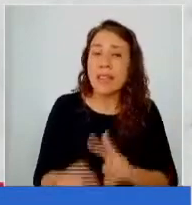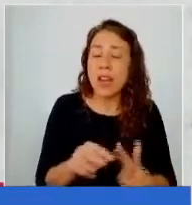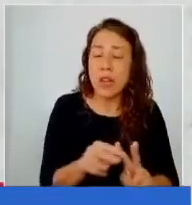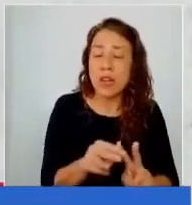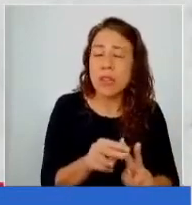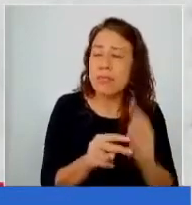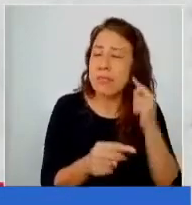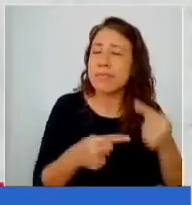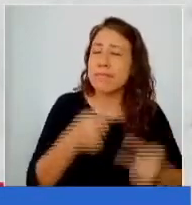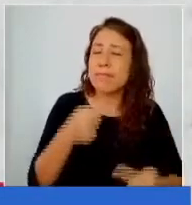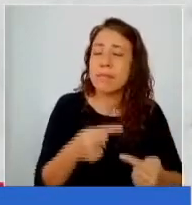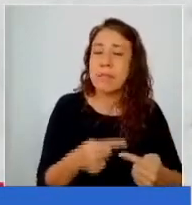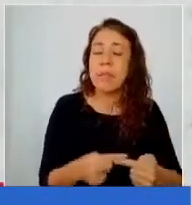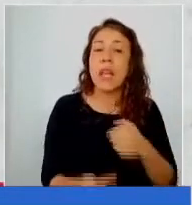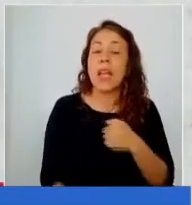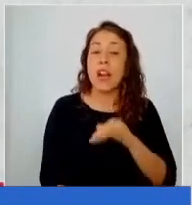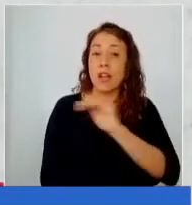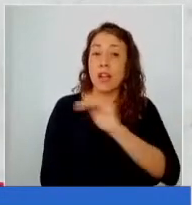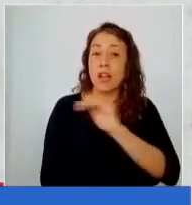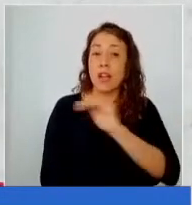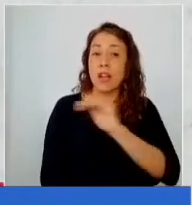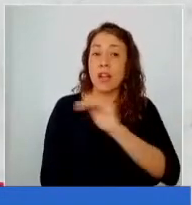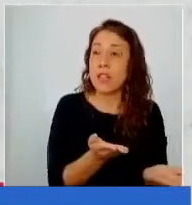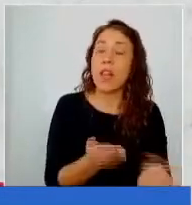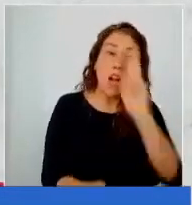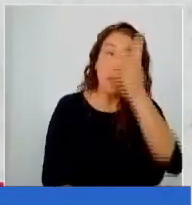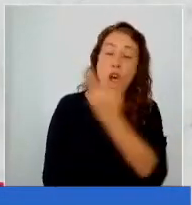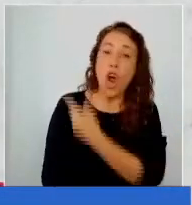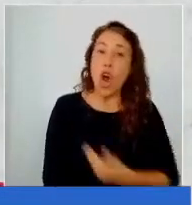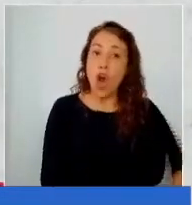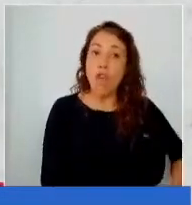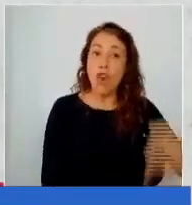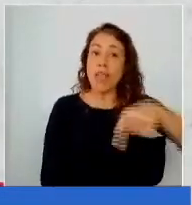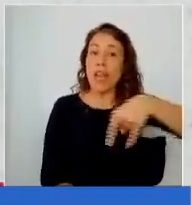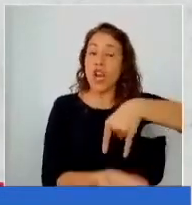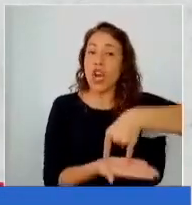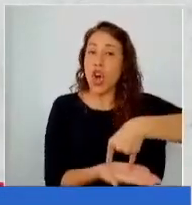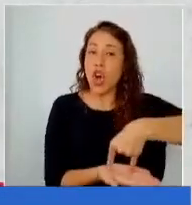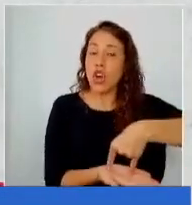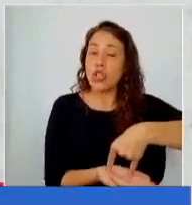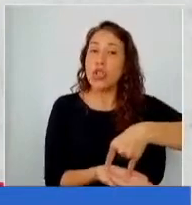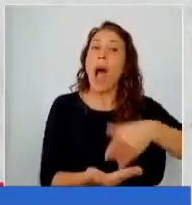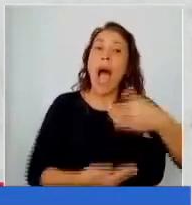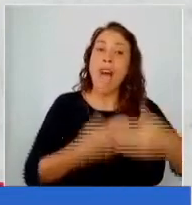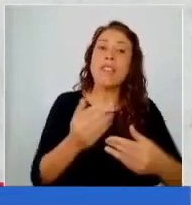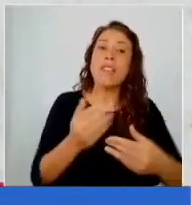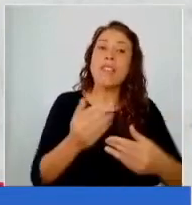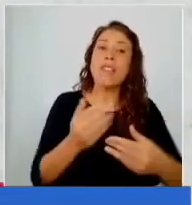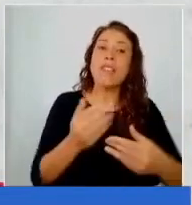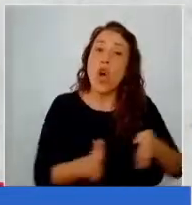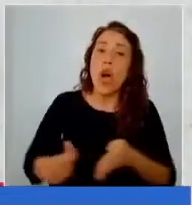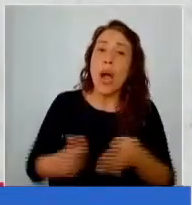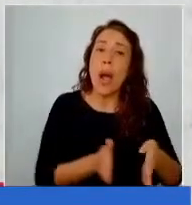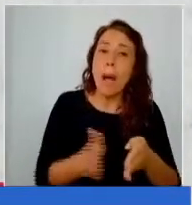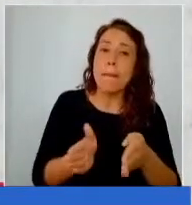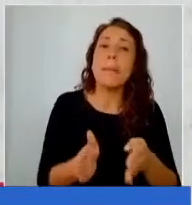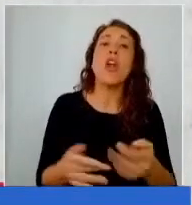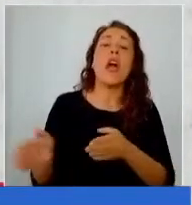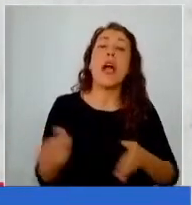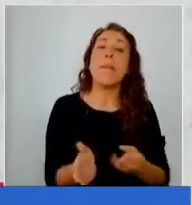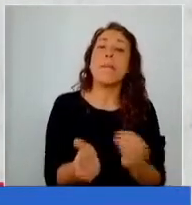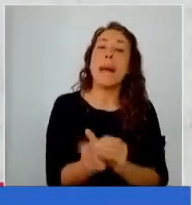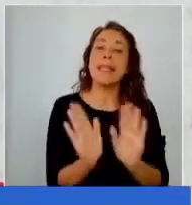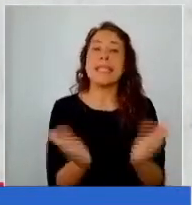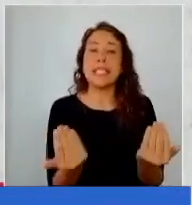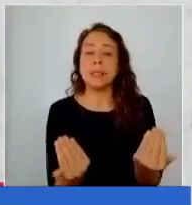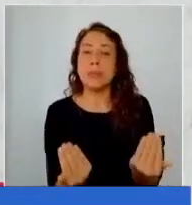quiero invitar respetuosamente al gobierno y a este parlamento a transitar un nuevo camino un camino además esperanzas tentado en el trabajo